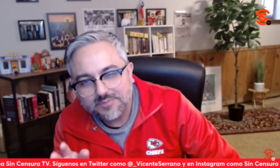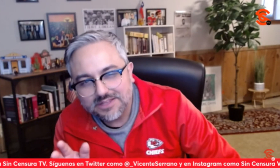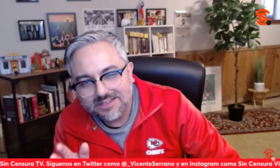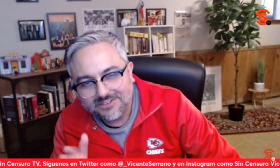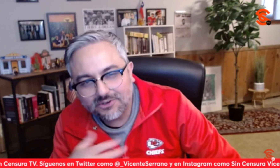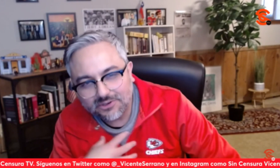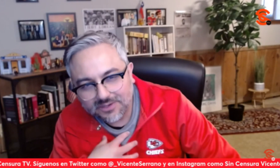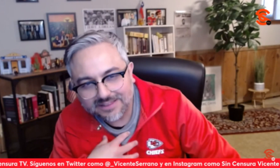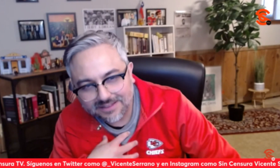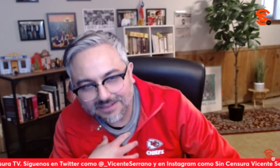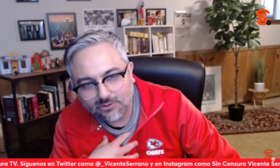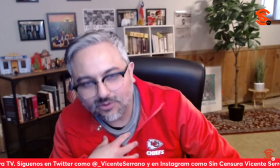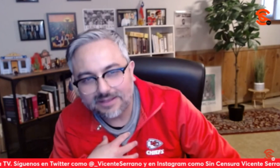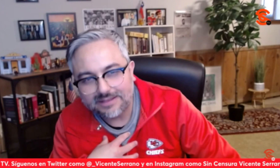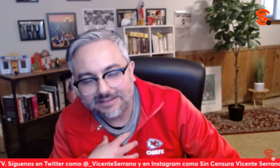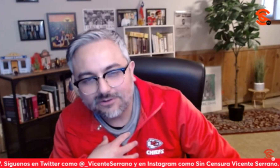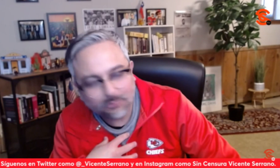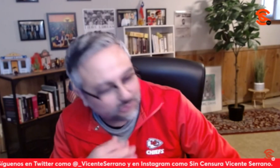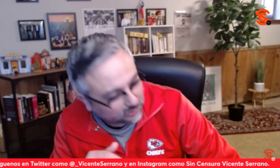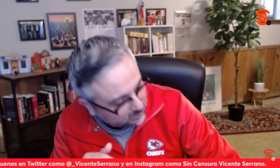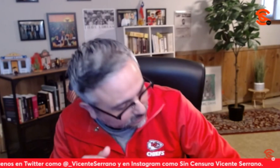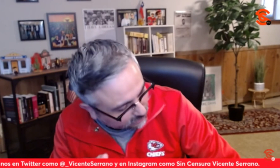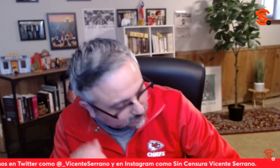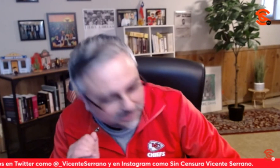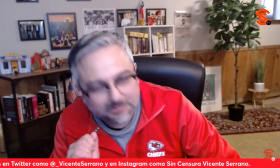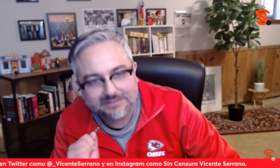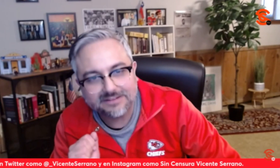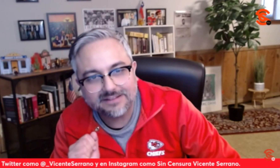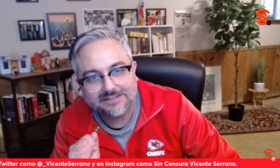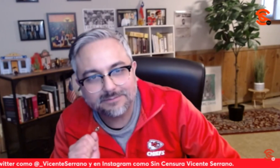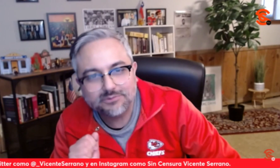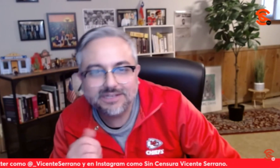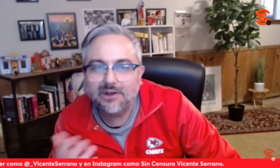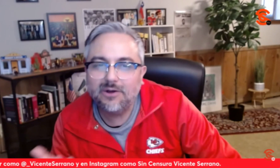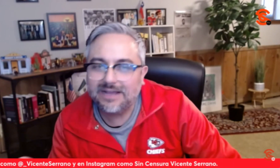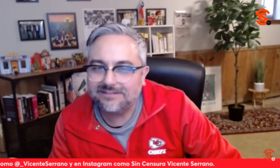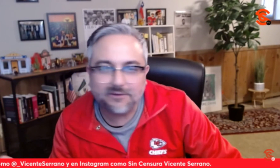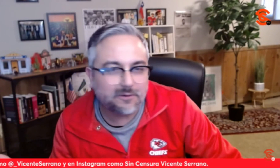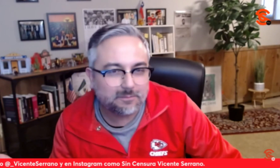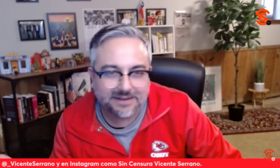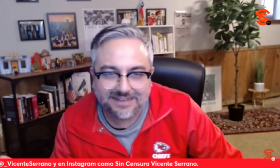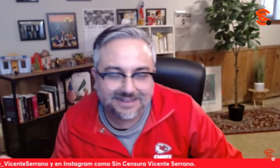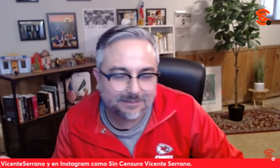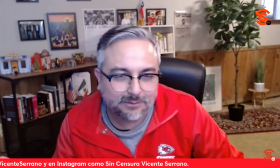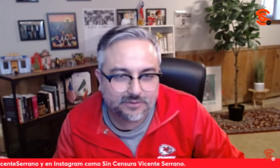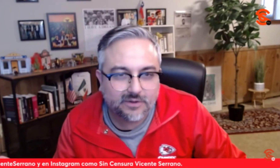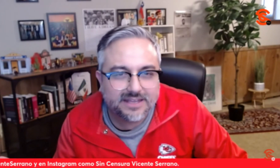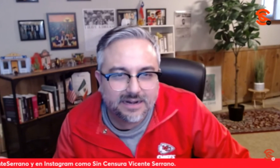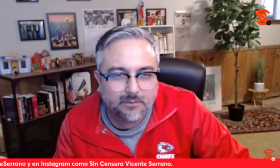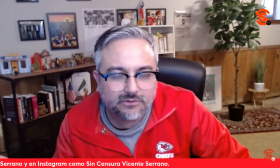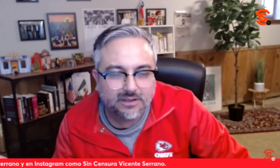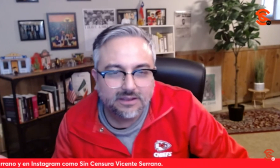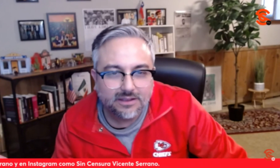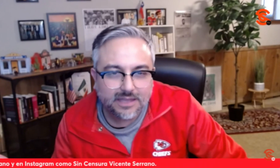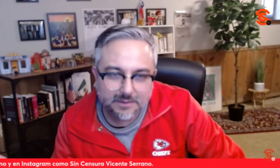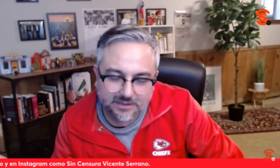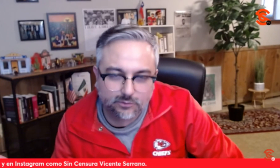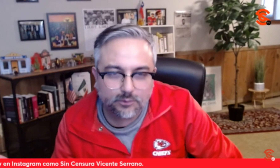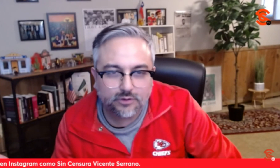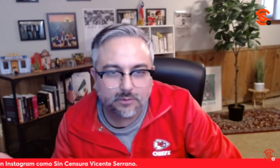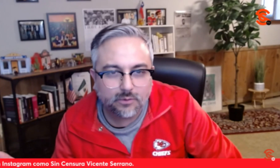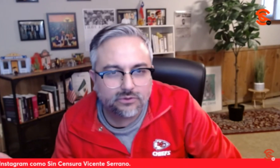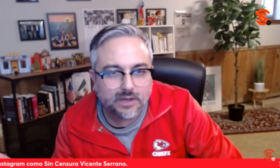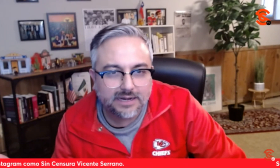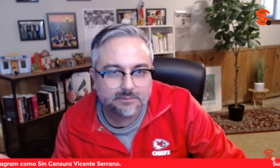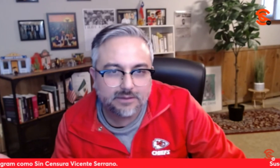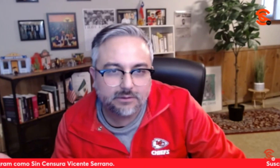pero yo creo que teniéndolo ahí, con mucho respeto lo digo por el presidente, pues era ocasión para que le preguntara, oye, Ramos, a ver, dinos,